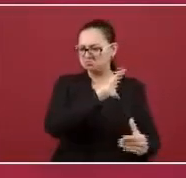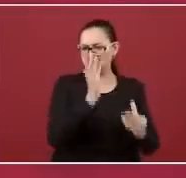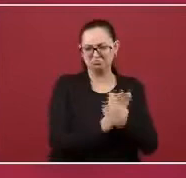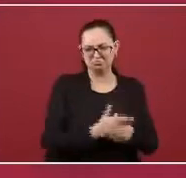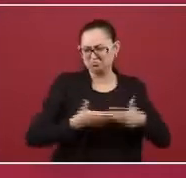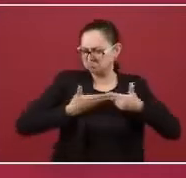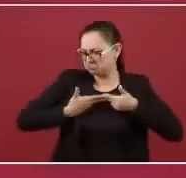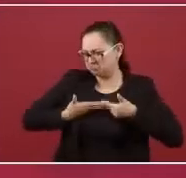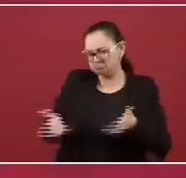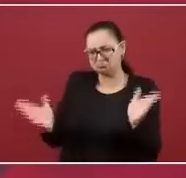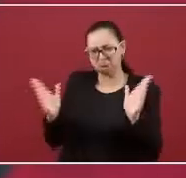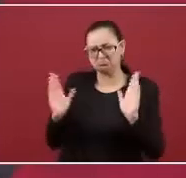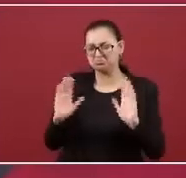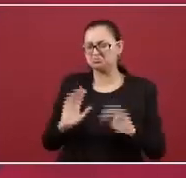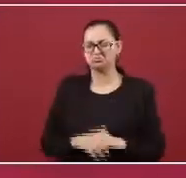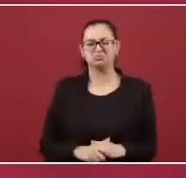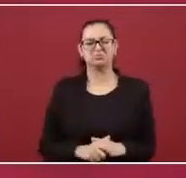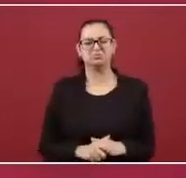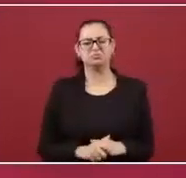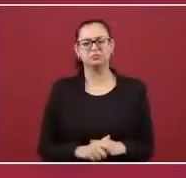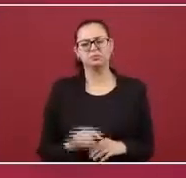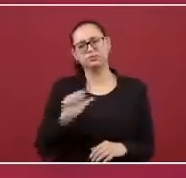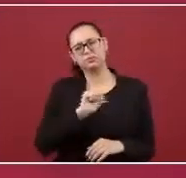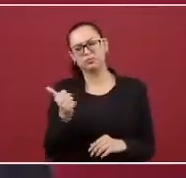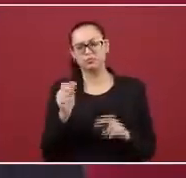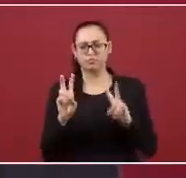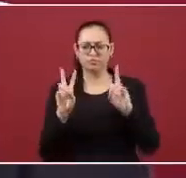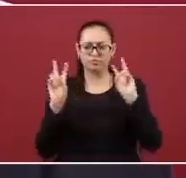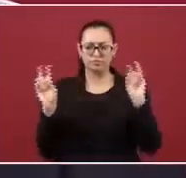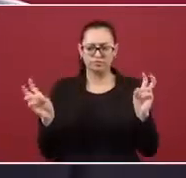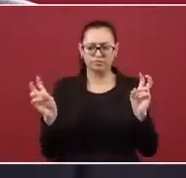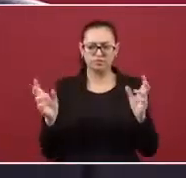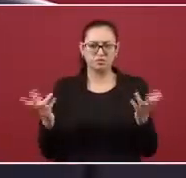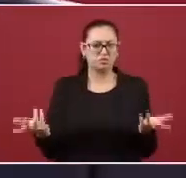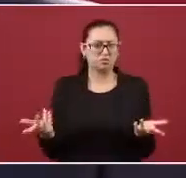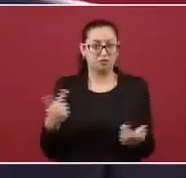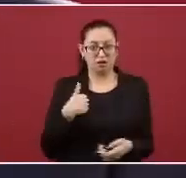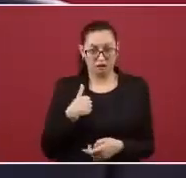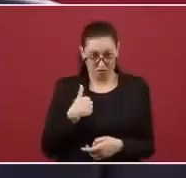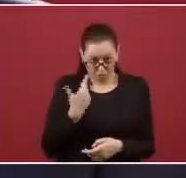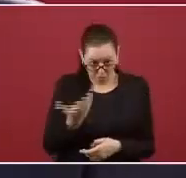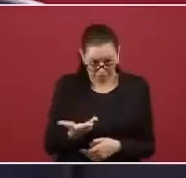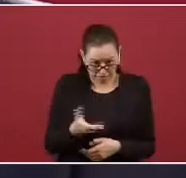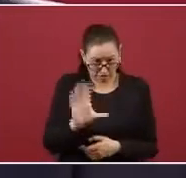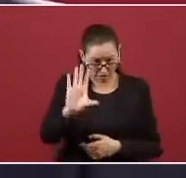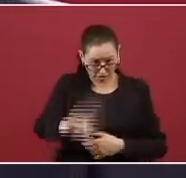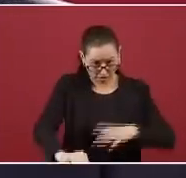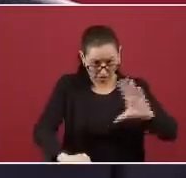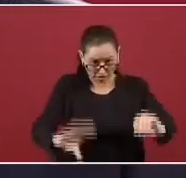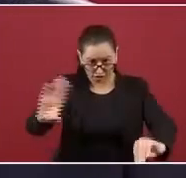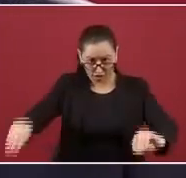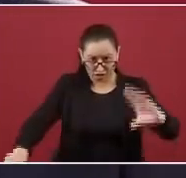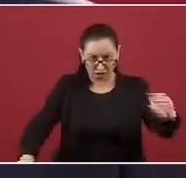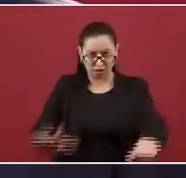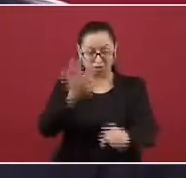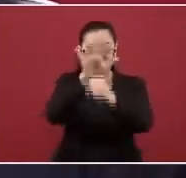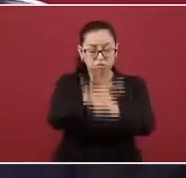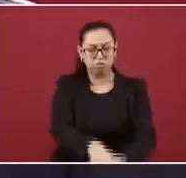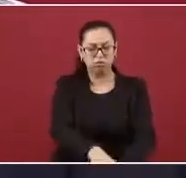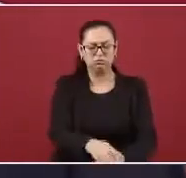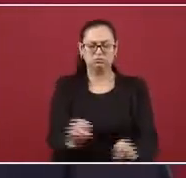lo otro, miren, nosotros no vamos a censurar a nadie, o